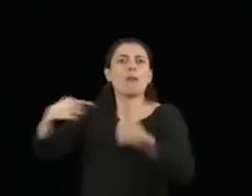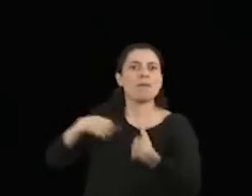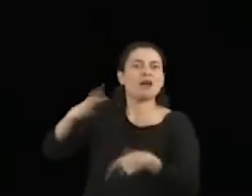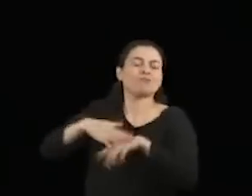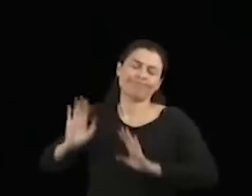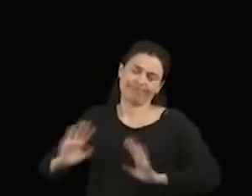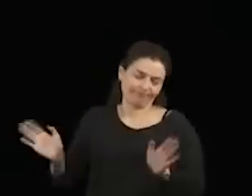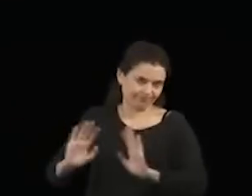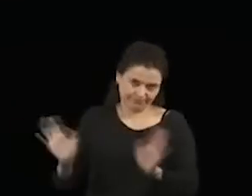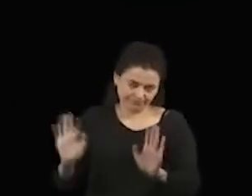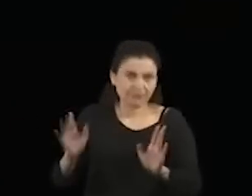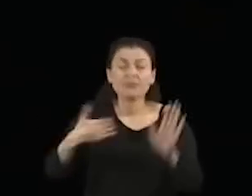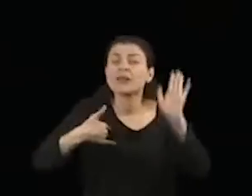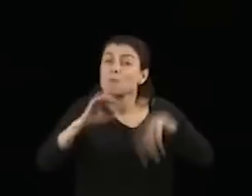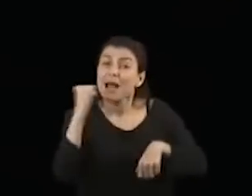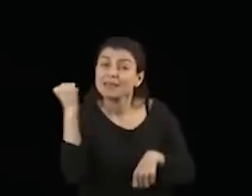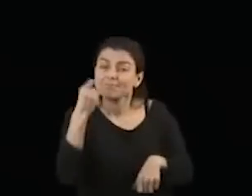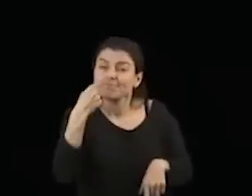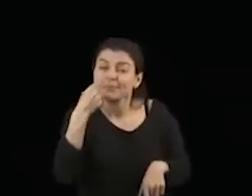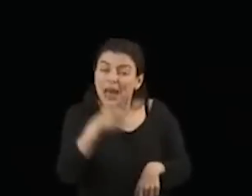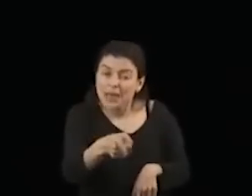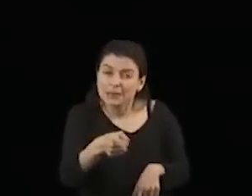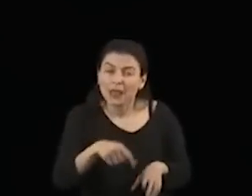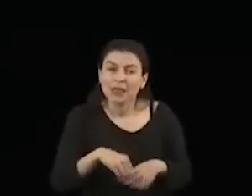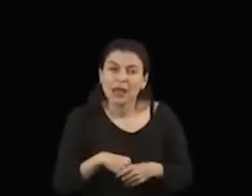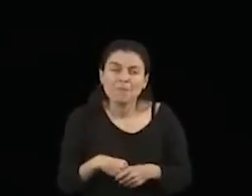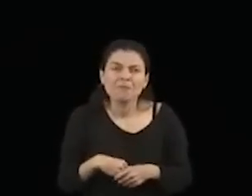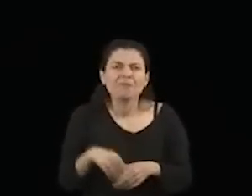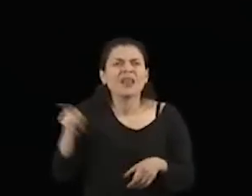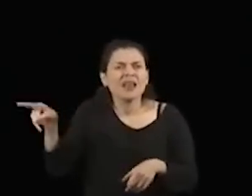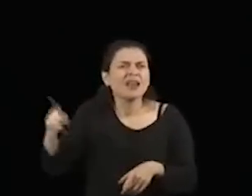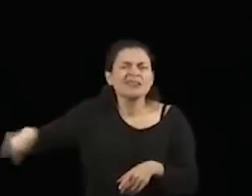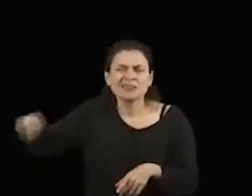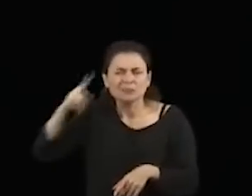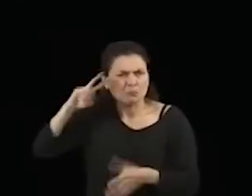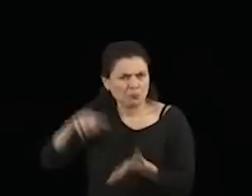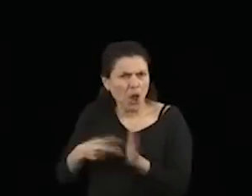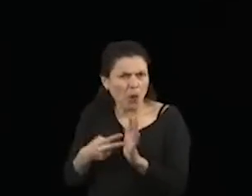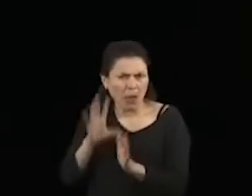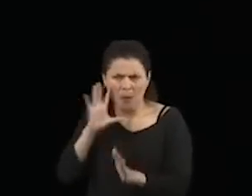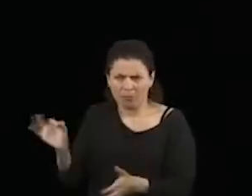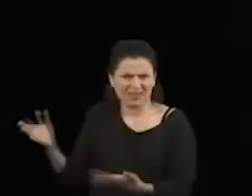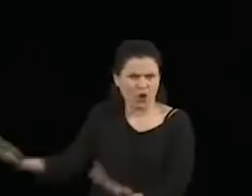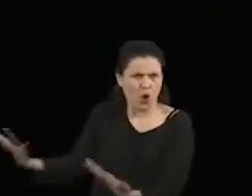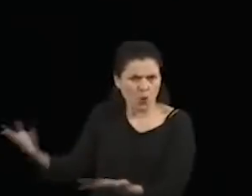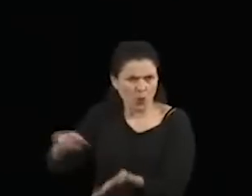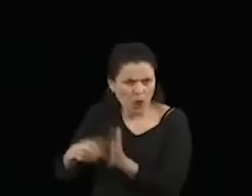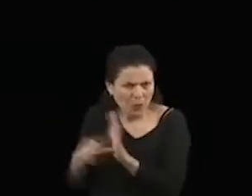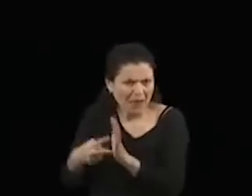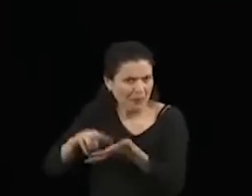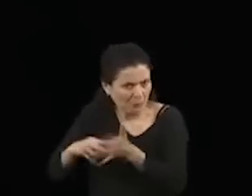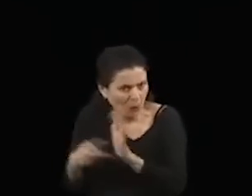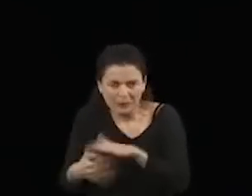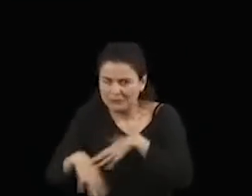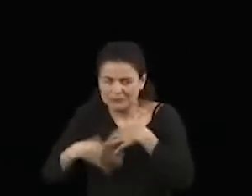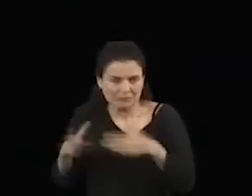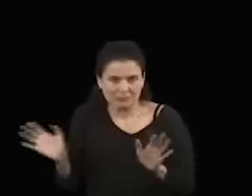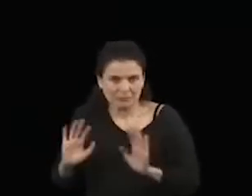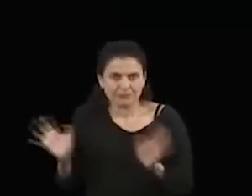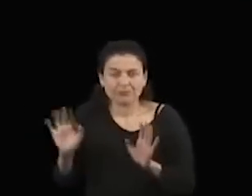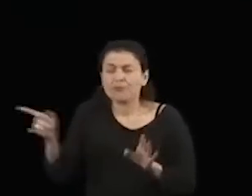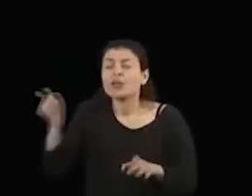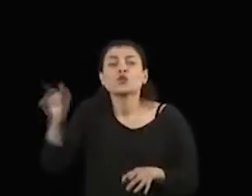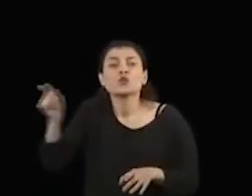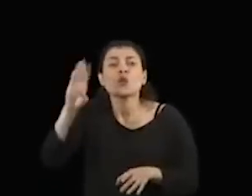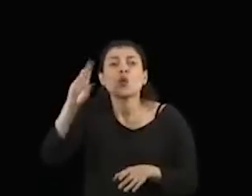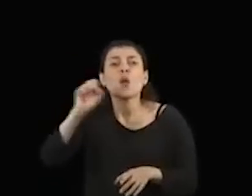Pero ¿qué es lo interesante? Como tiene tantos problemas fiscales, tiene al banco, digamos, totalmente